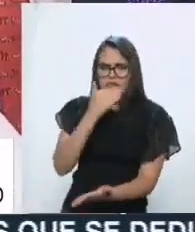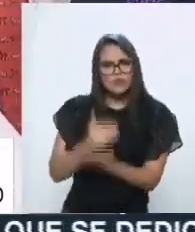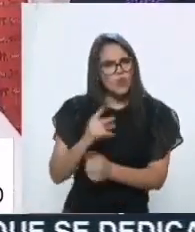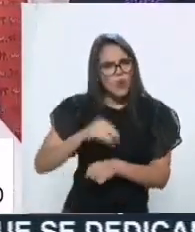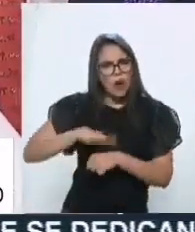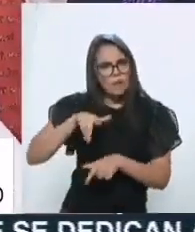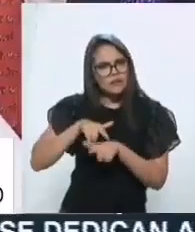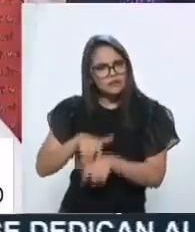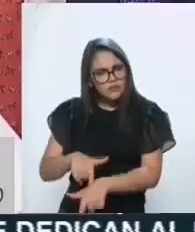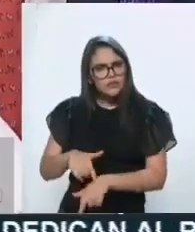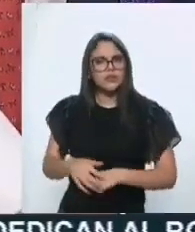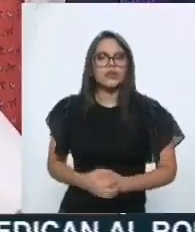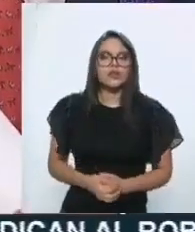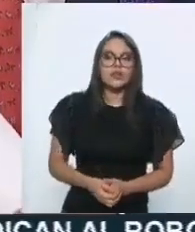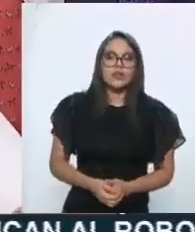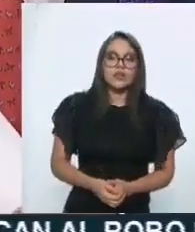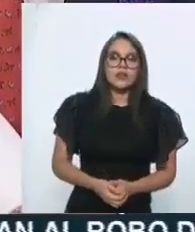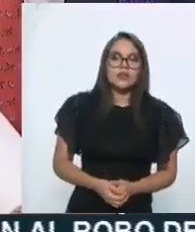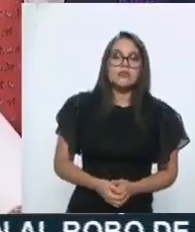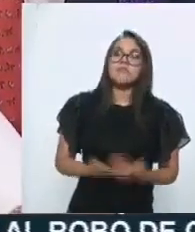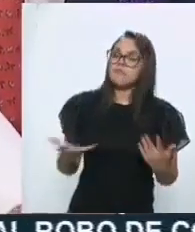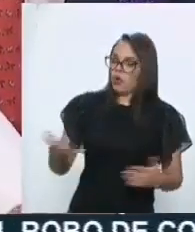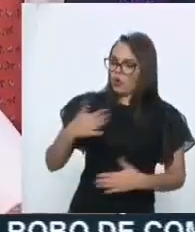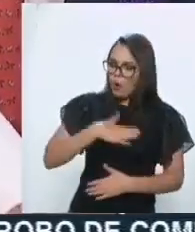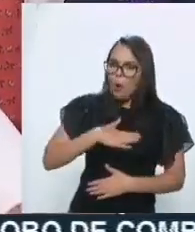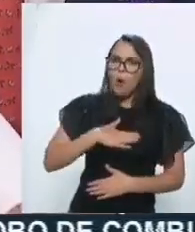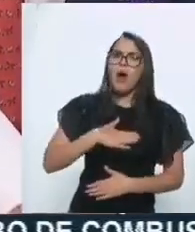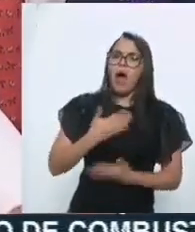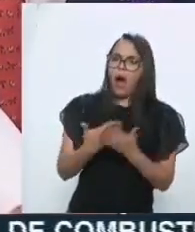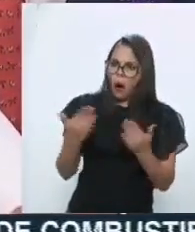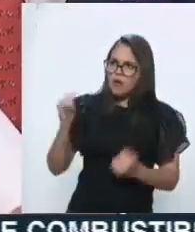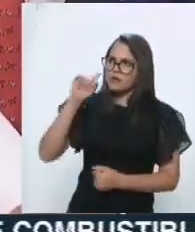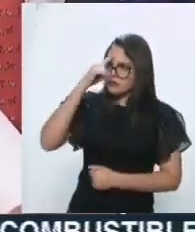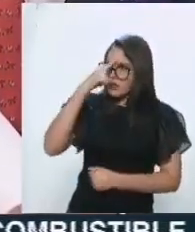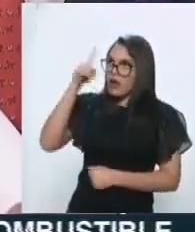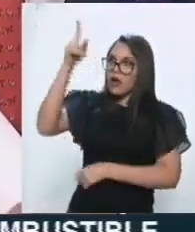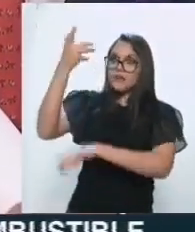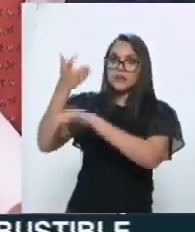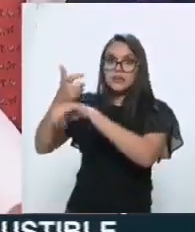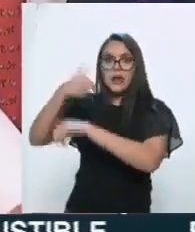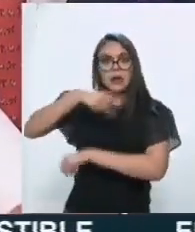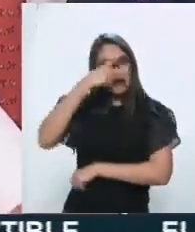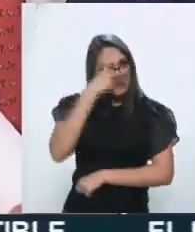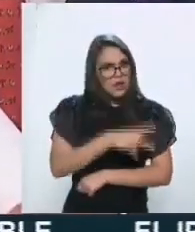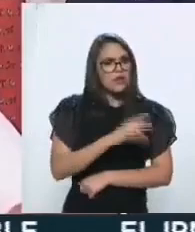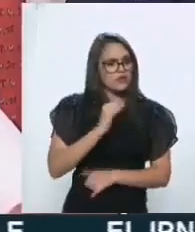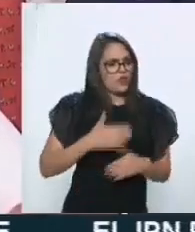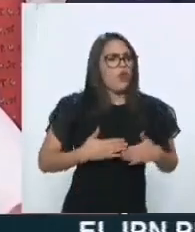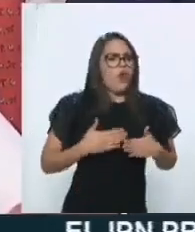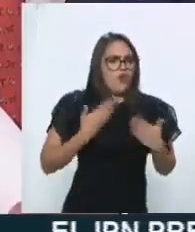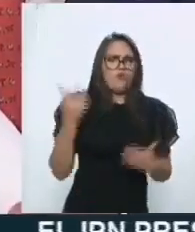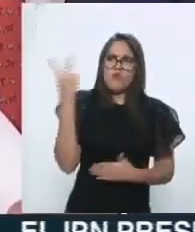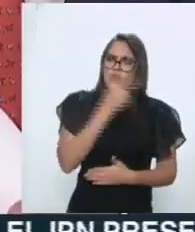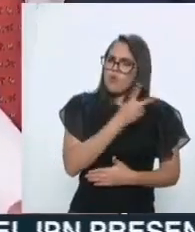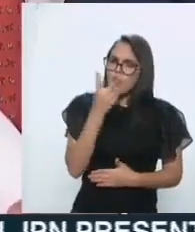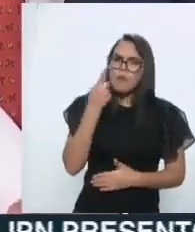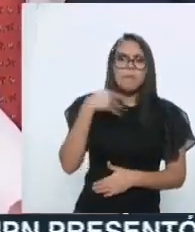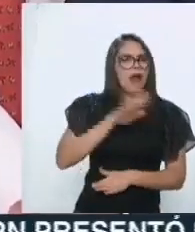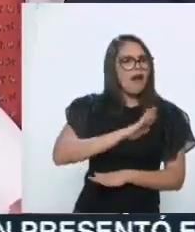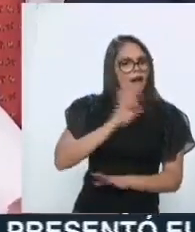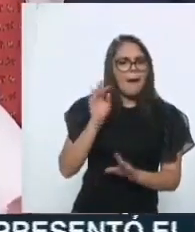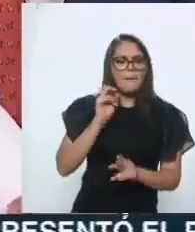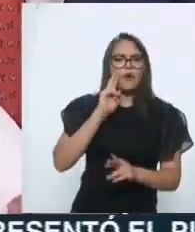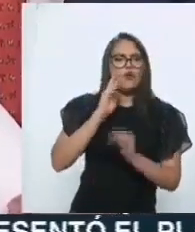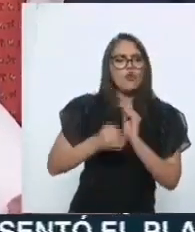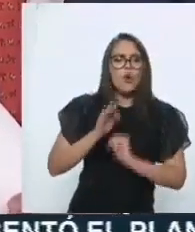político, nosotros creemos tanto en México como en Estados Unidos, es proclive para que por fin se esclarezcan estos hechos, por un lado, y por otro